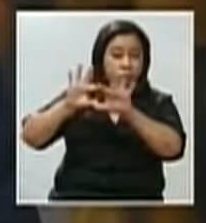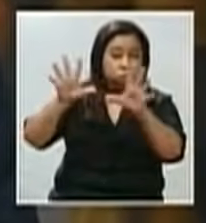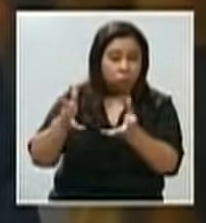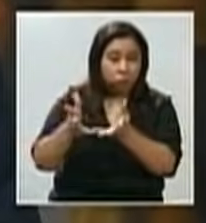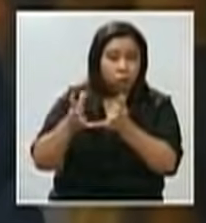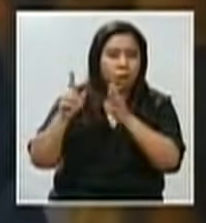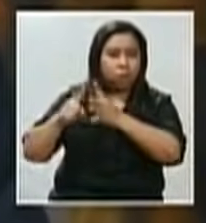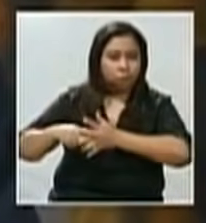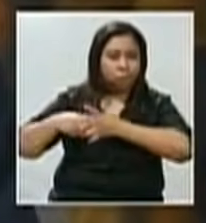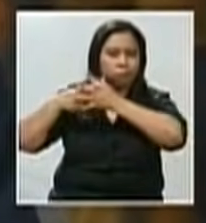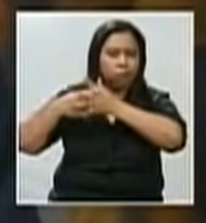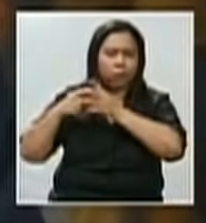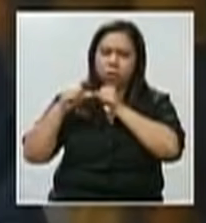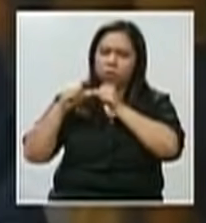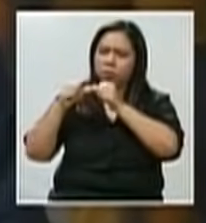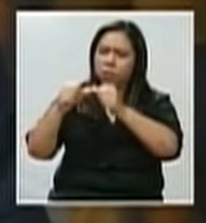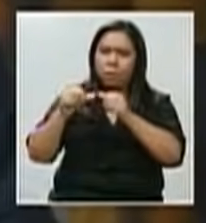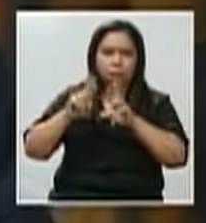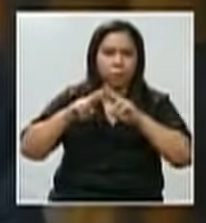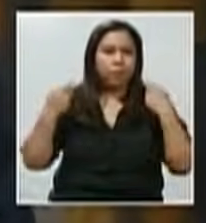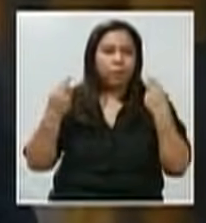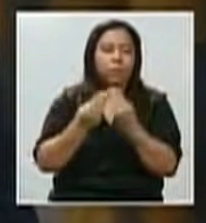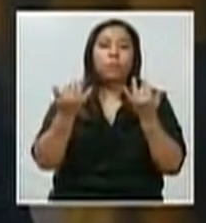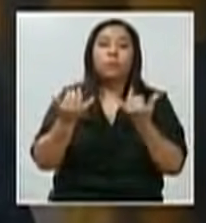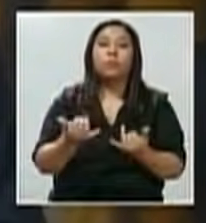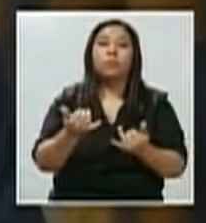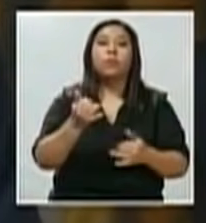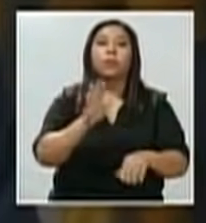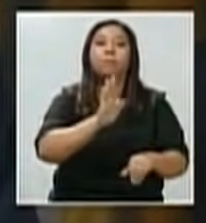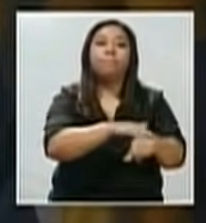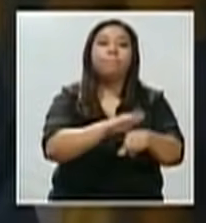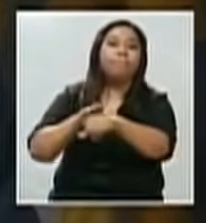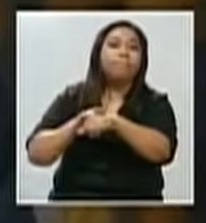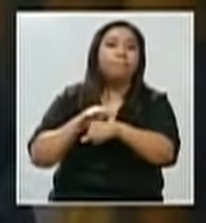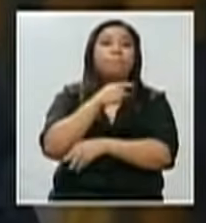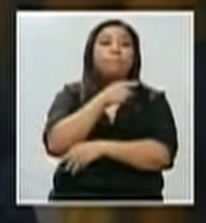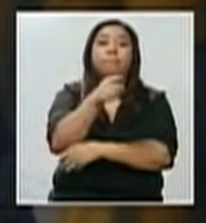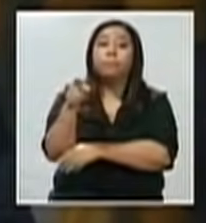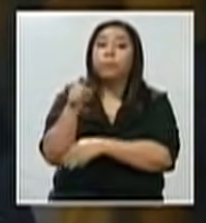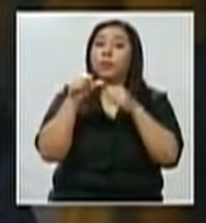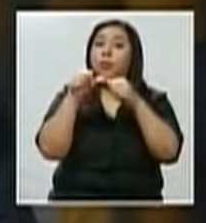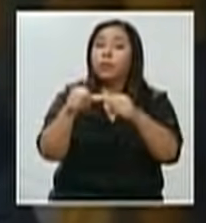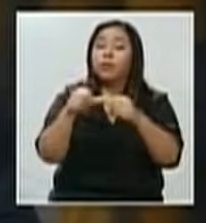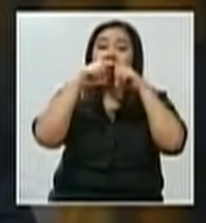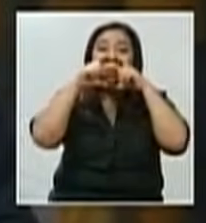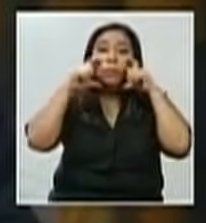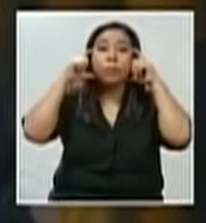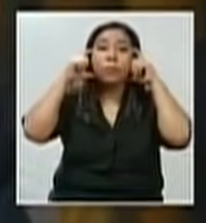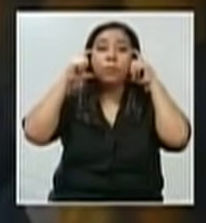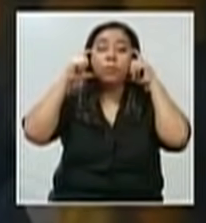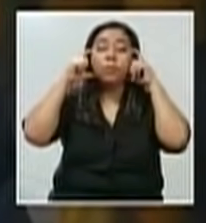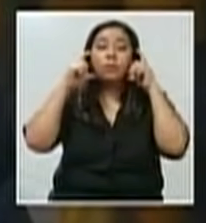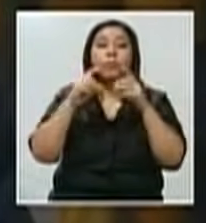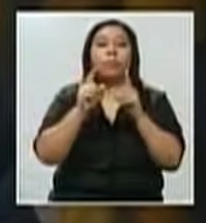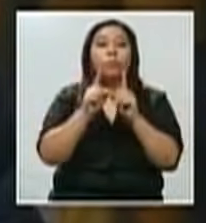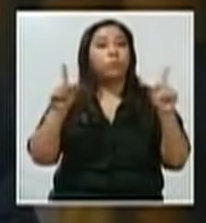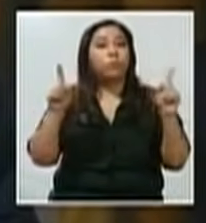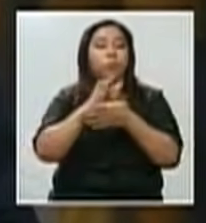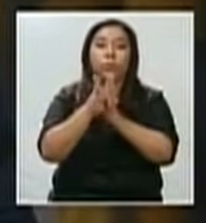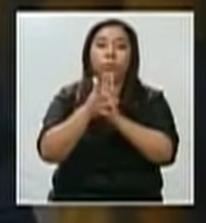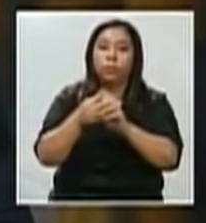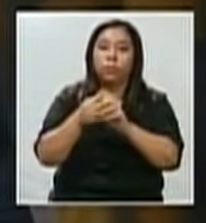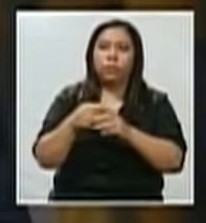mantengamos las medidas de bioseguridad. Y con ese compromiso, y después de varios encuentros con el sector de educación,